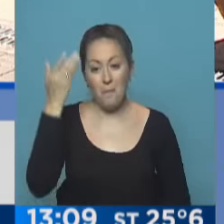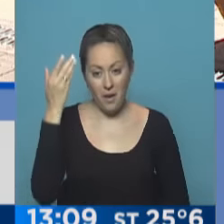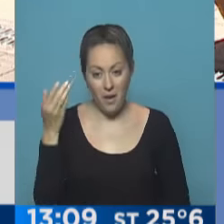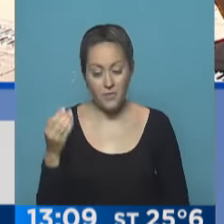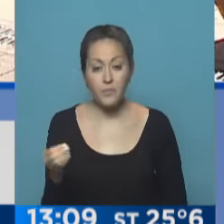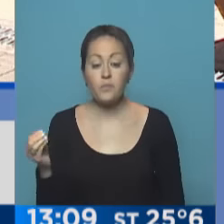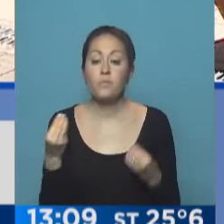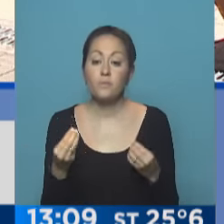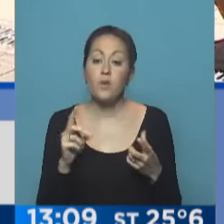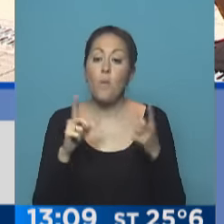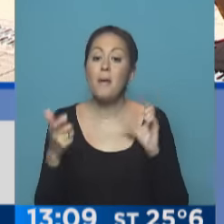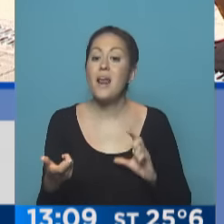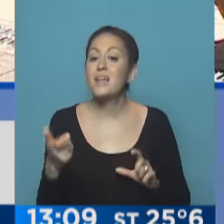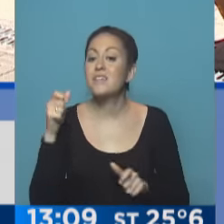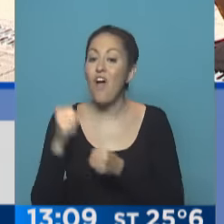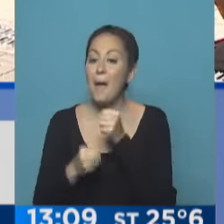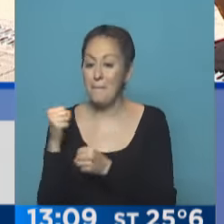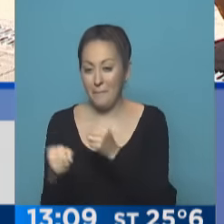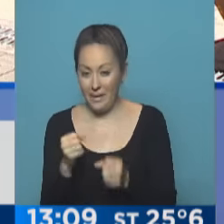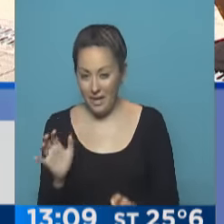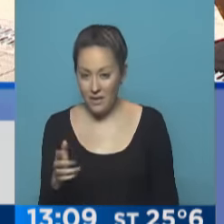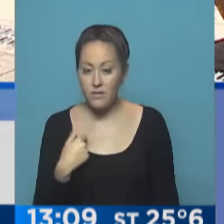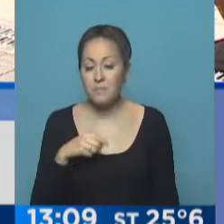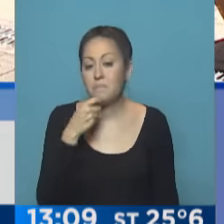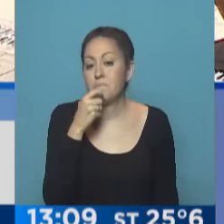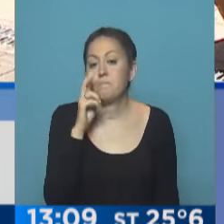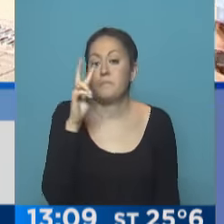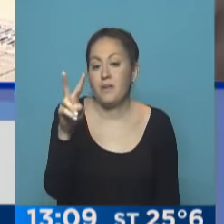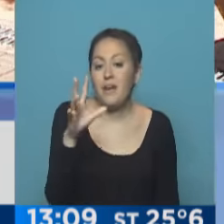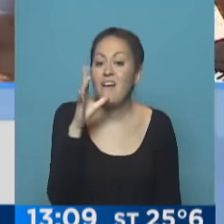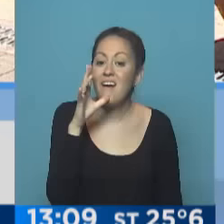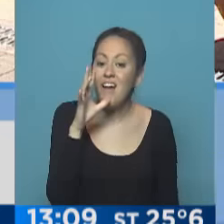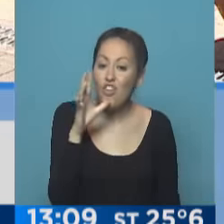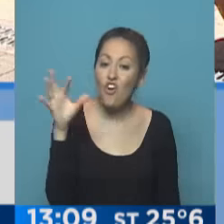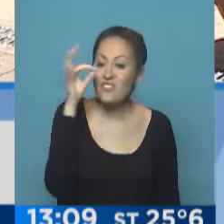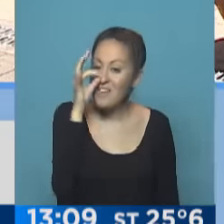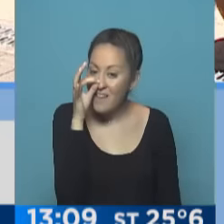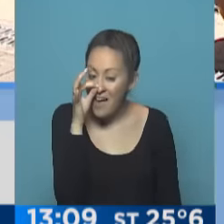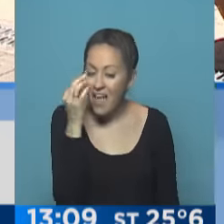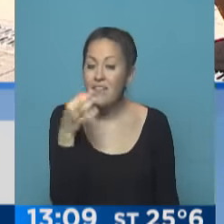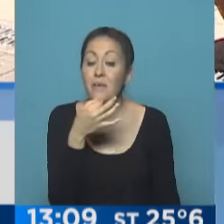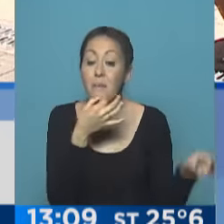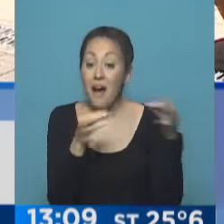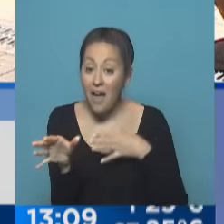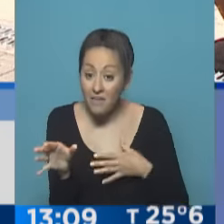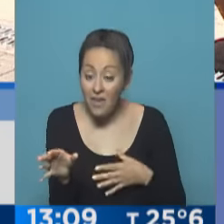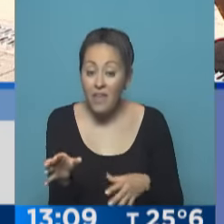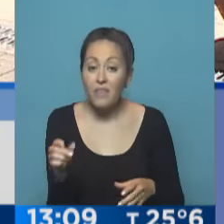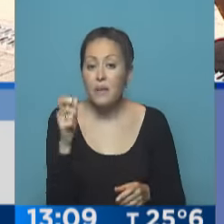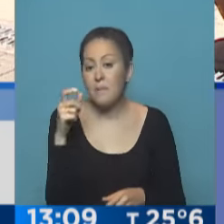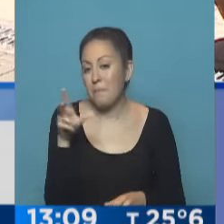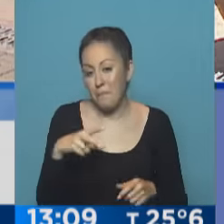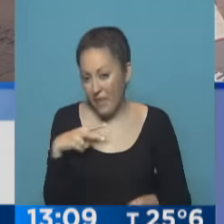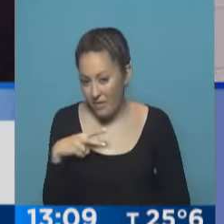operaciones mayoristas porque uno podrá ver en las pizarras que se habla de 1420 para la venta a particulares